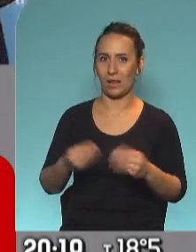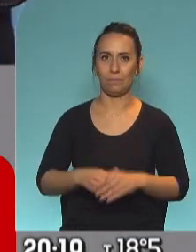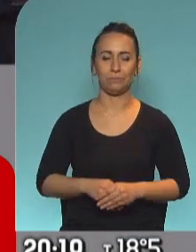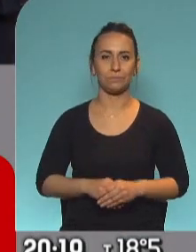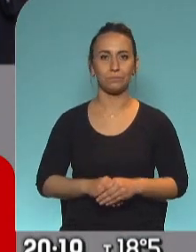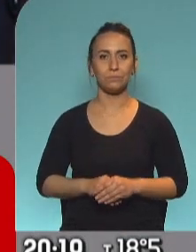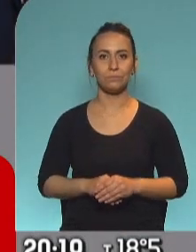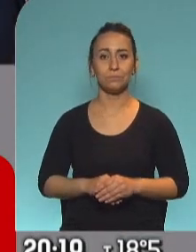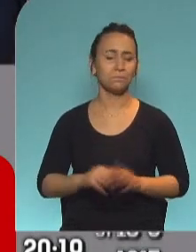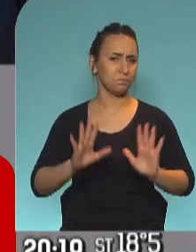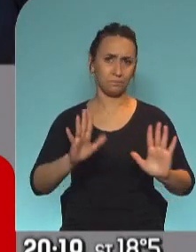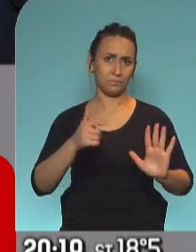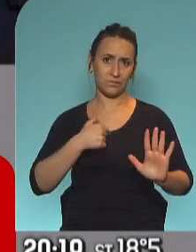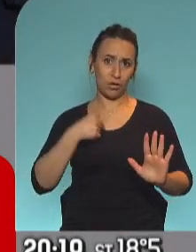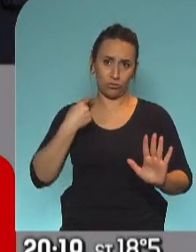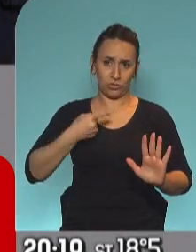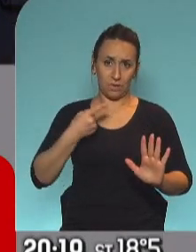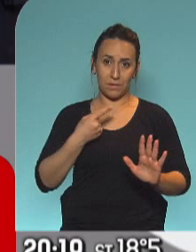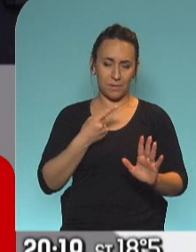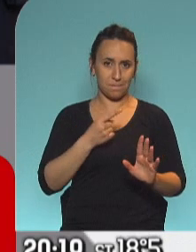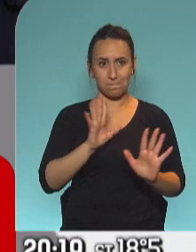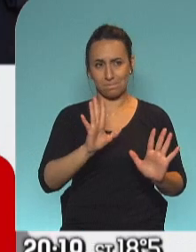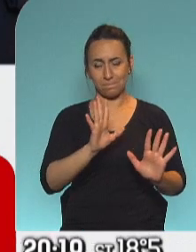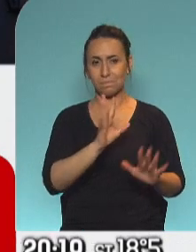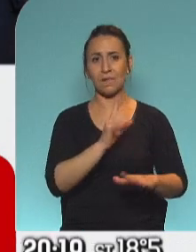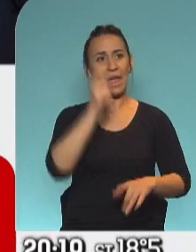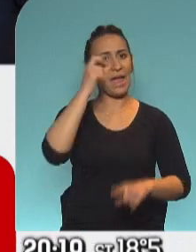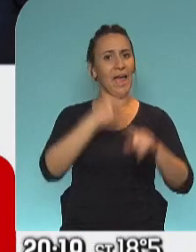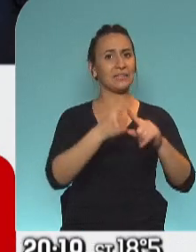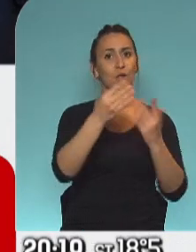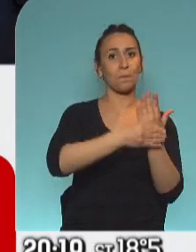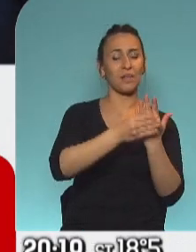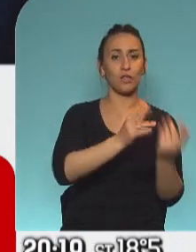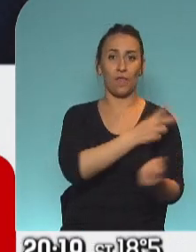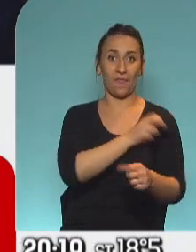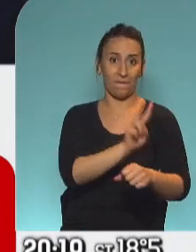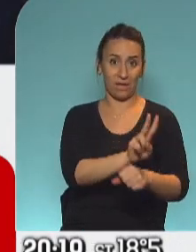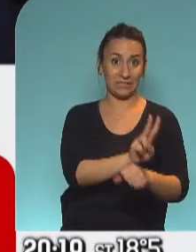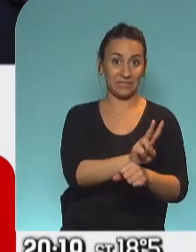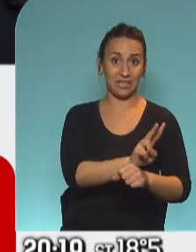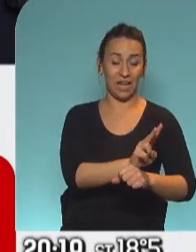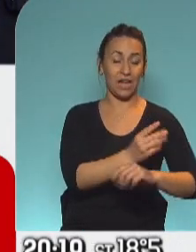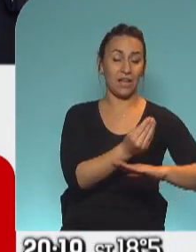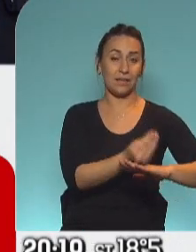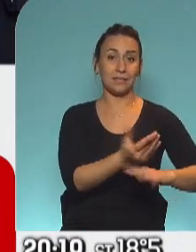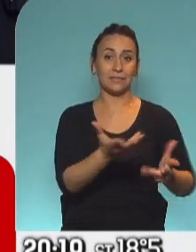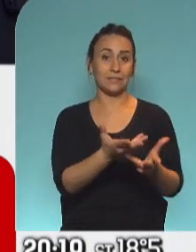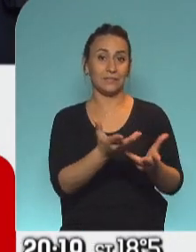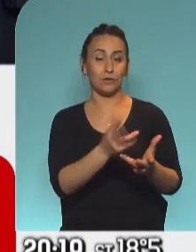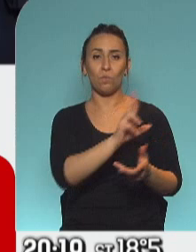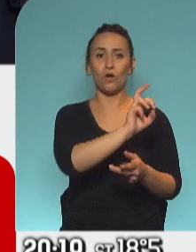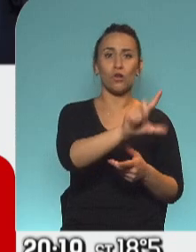No, bueno, yo he sido siempre crítico del rol que ha tenido el exministro de Defensa una vez